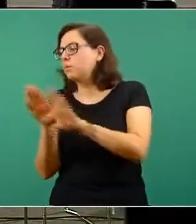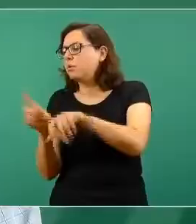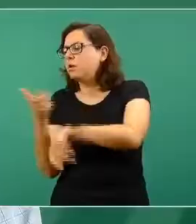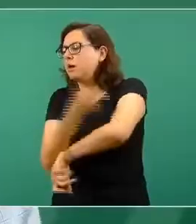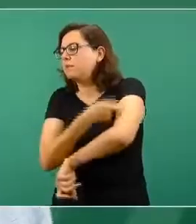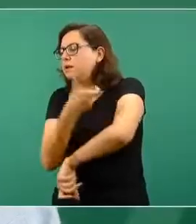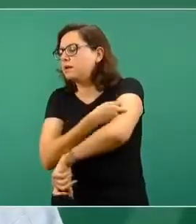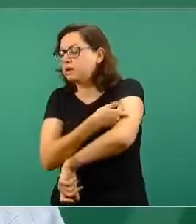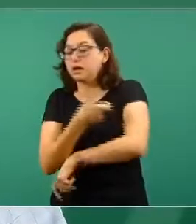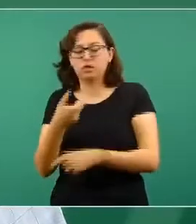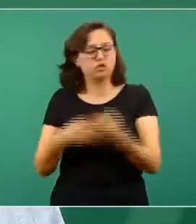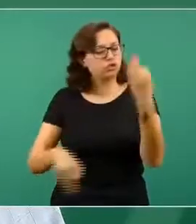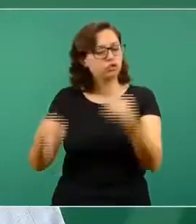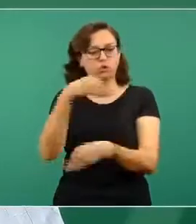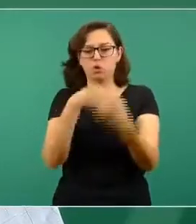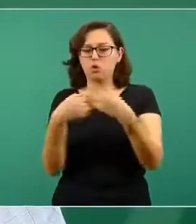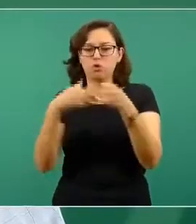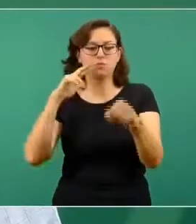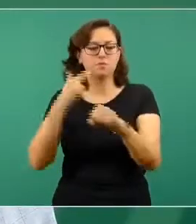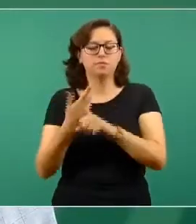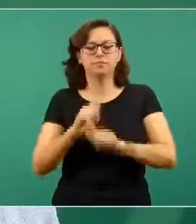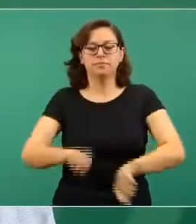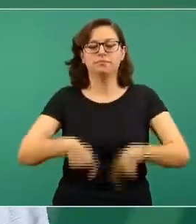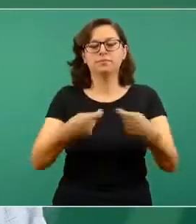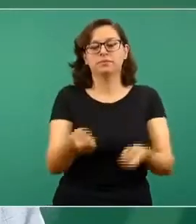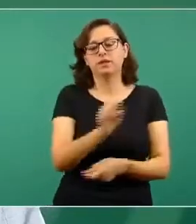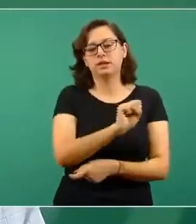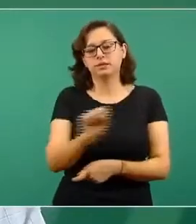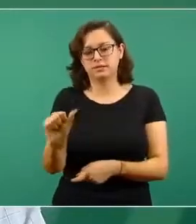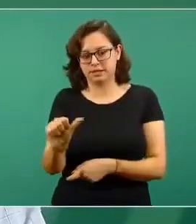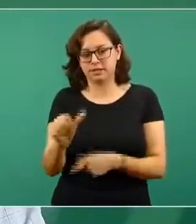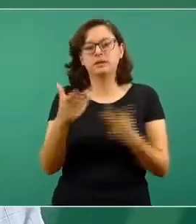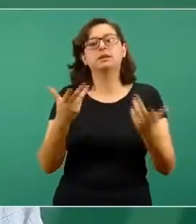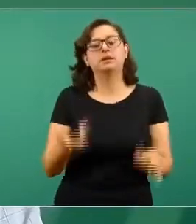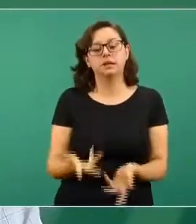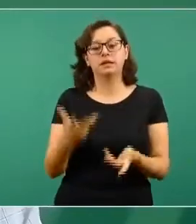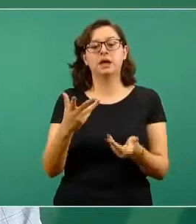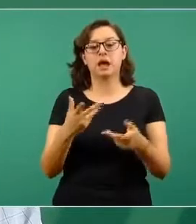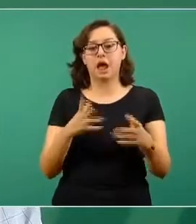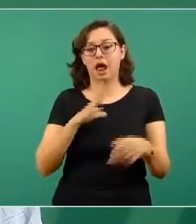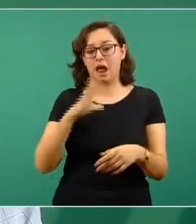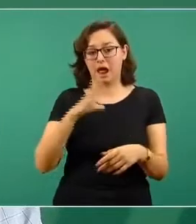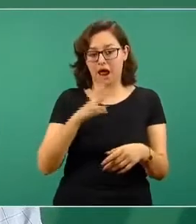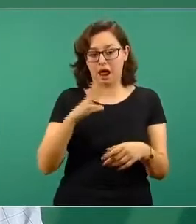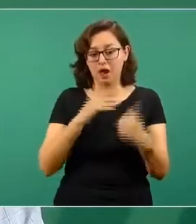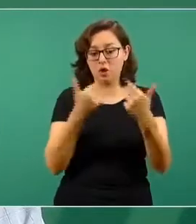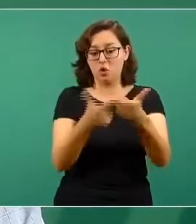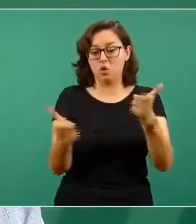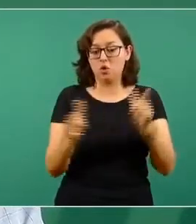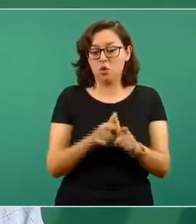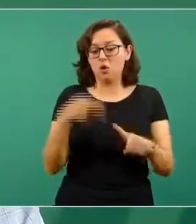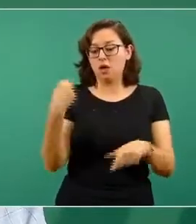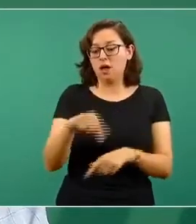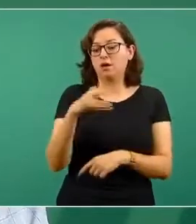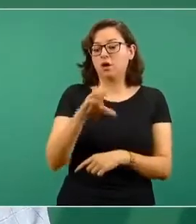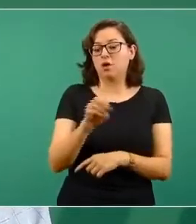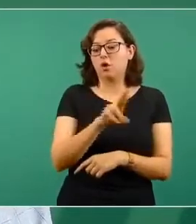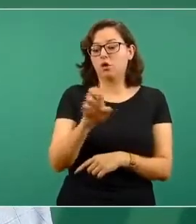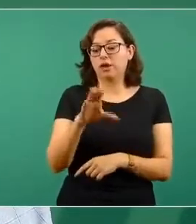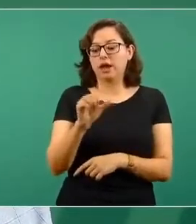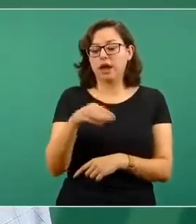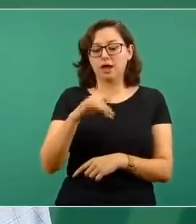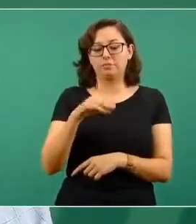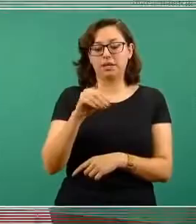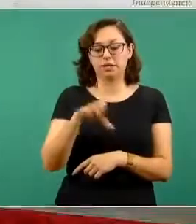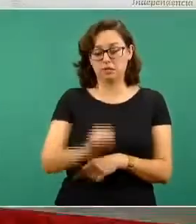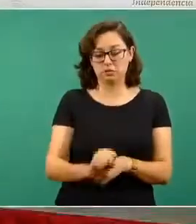las vacunas. En este momento lo está haciendo a través de esta Estrategia Nacional de Correcaminos en todo el país, pero no olvidemos que es